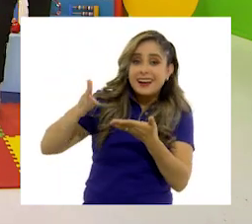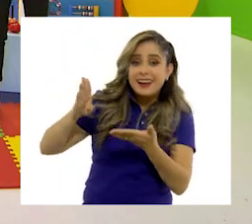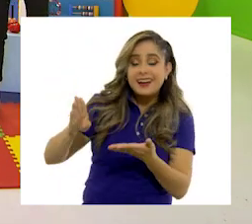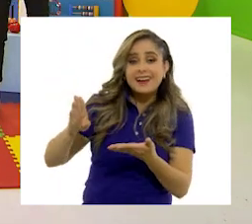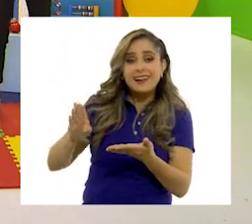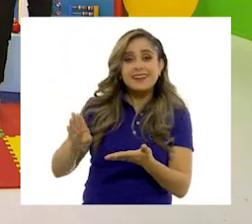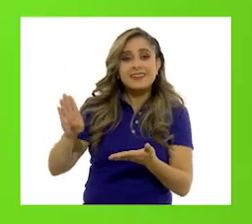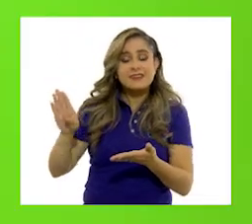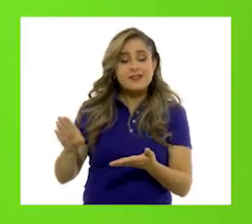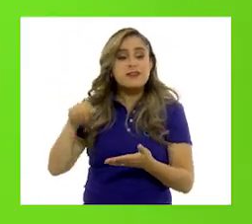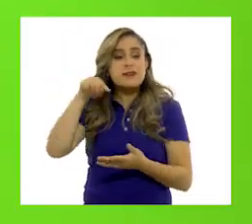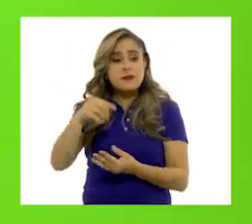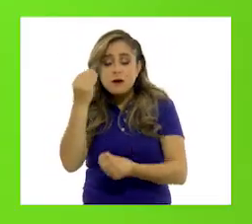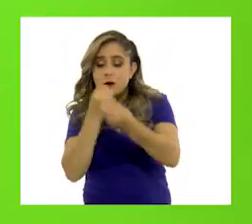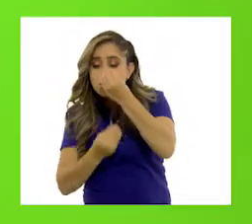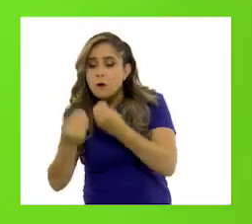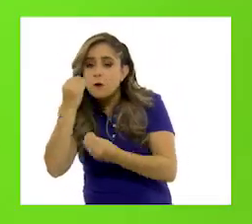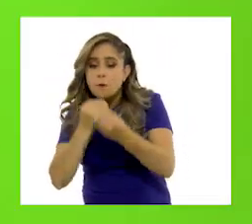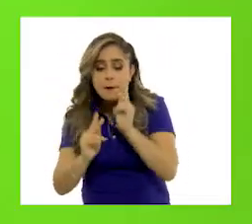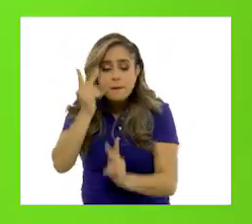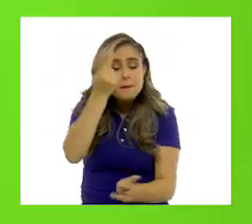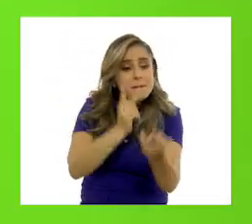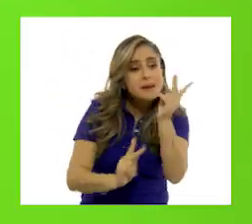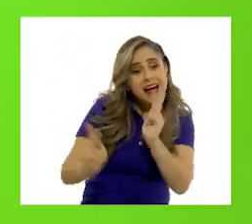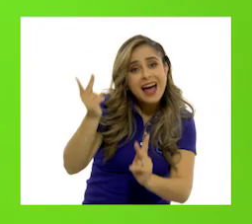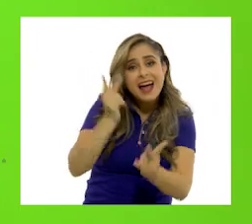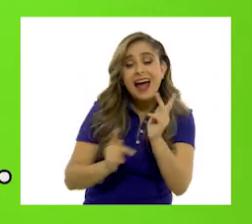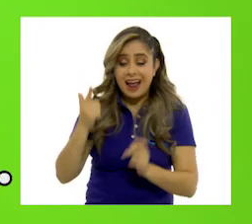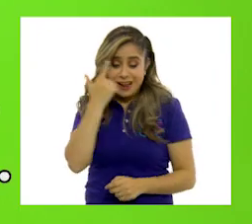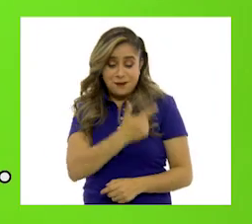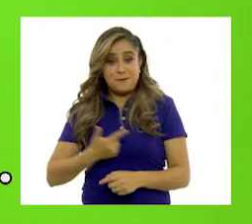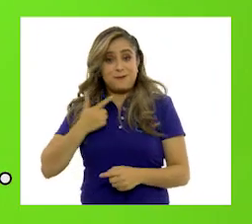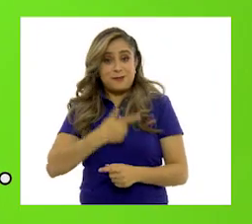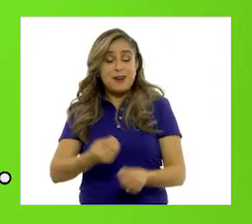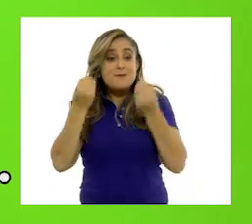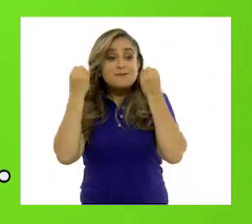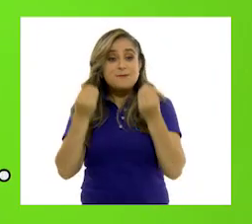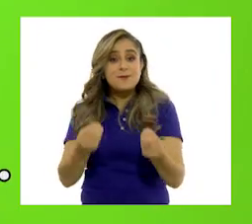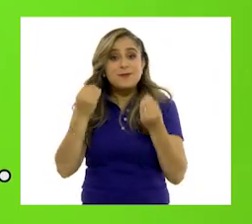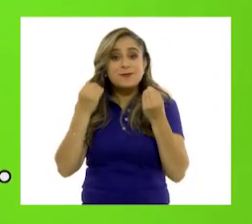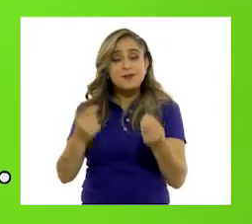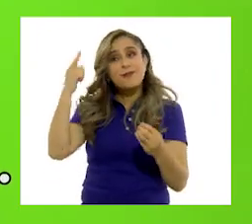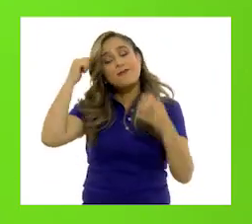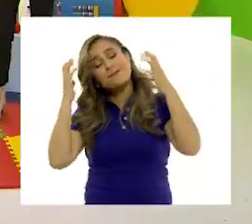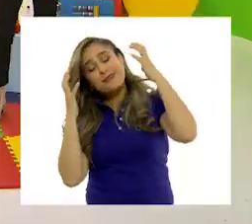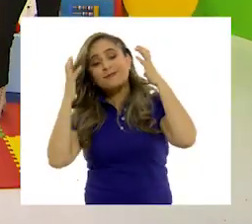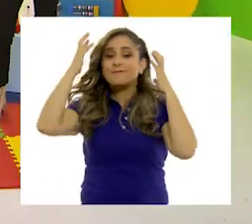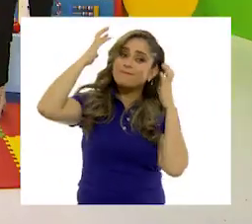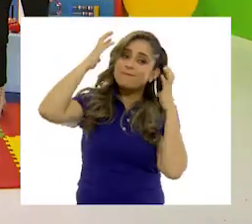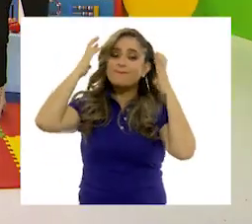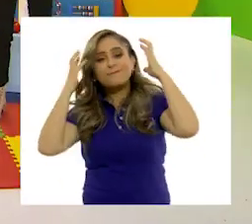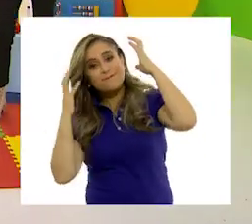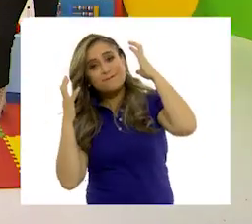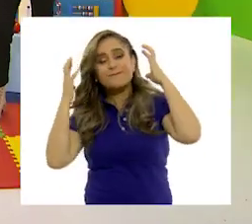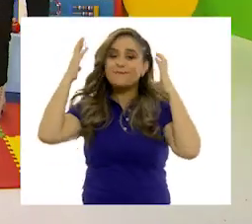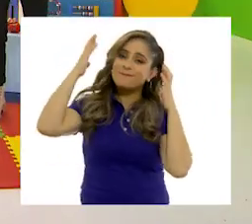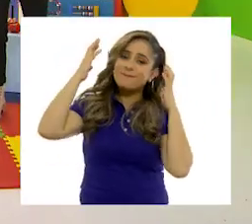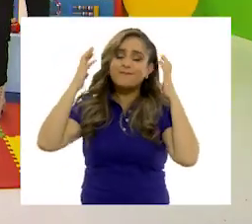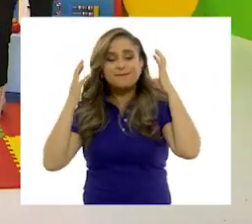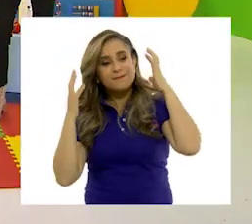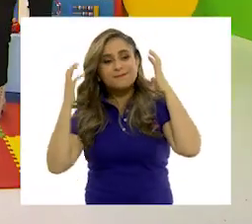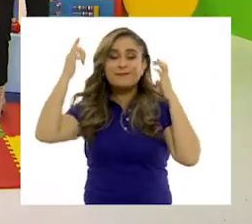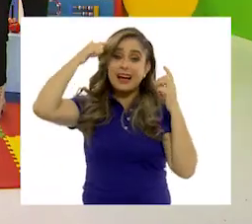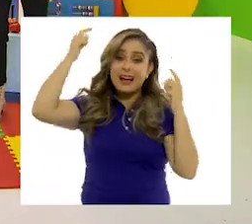blanco come maleza y le gusta tanto que mueve la cabeza. maleza. Así, así, así,